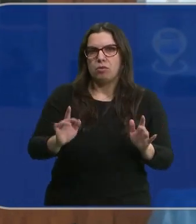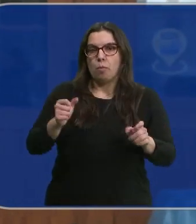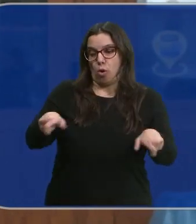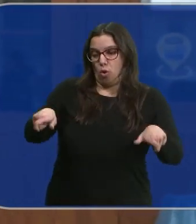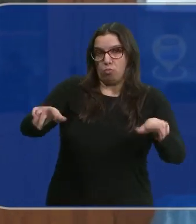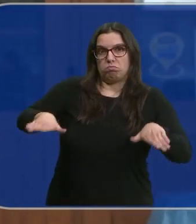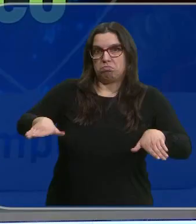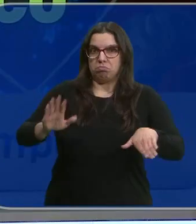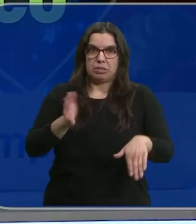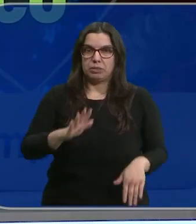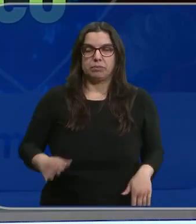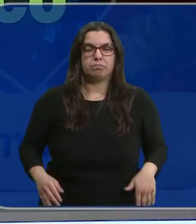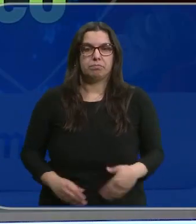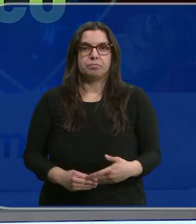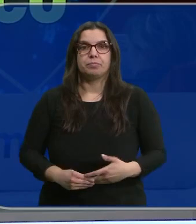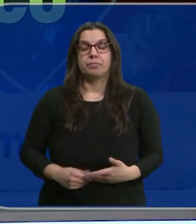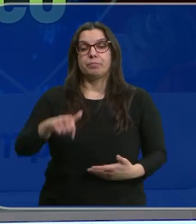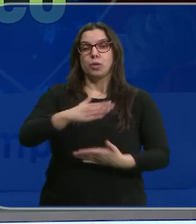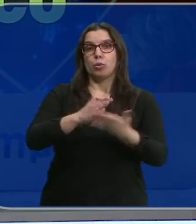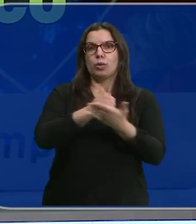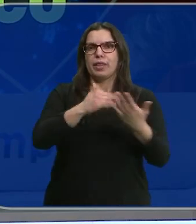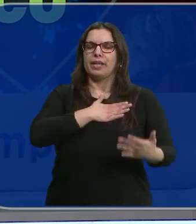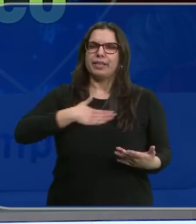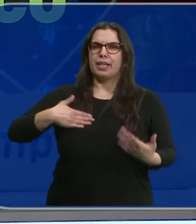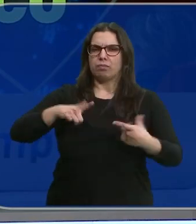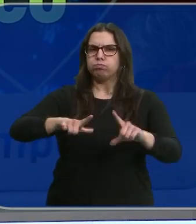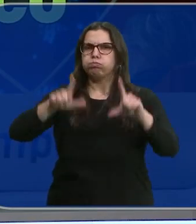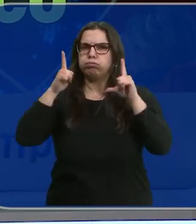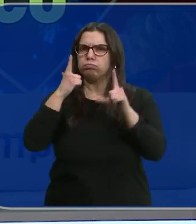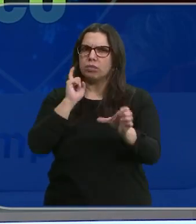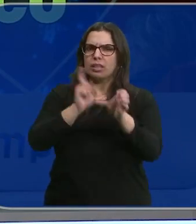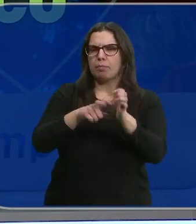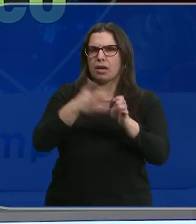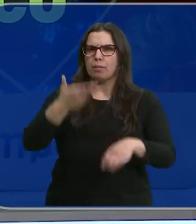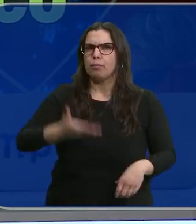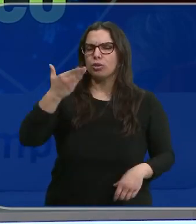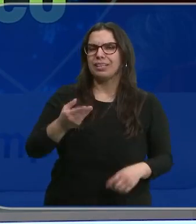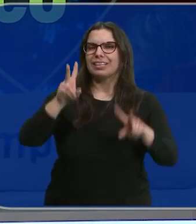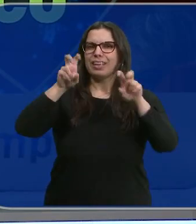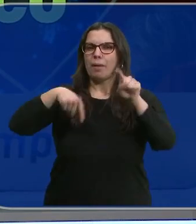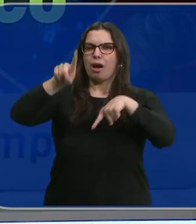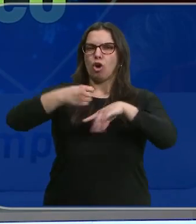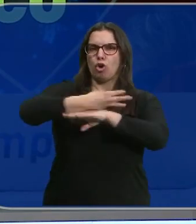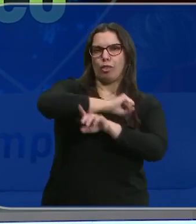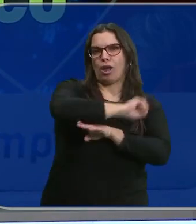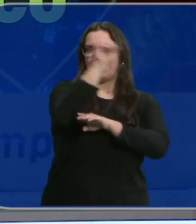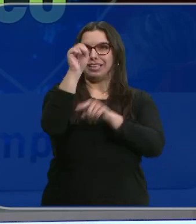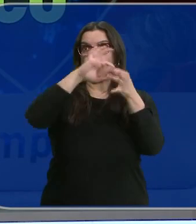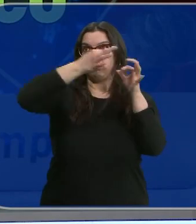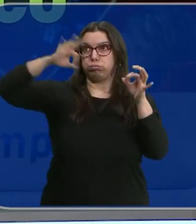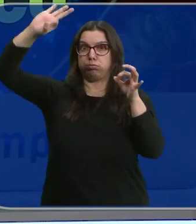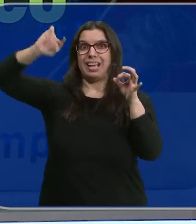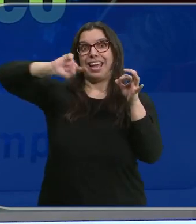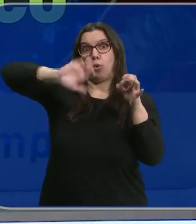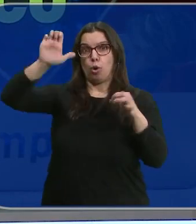por las orillas. La comunidad quiere tener un papel destacado en el corredor atlántico, la vía de comunicación con toda Europa, y